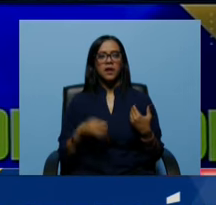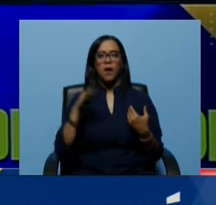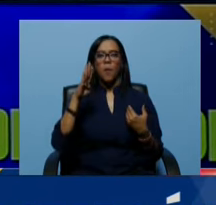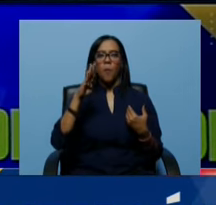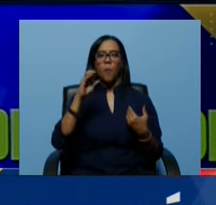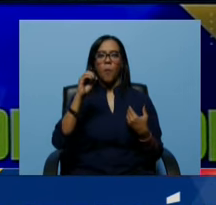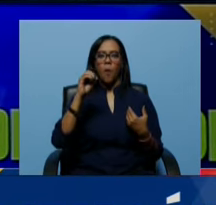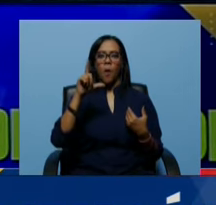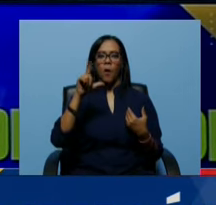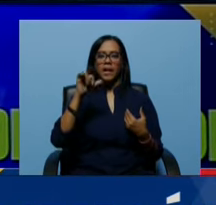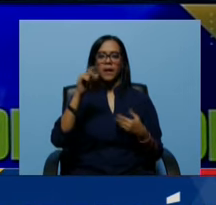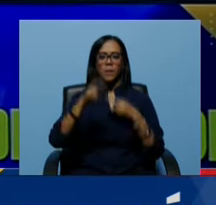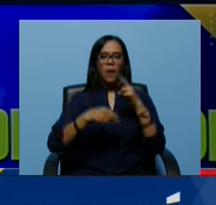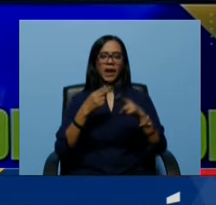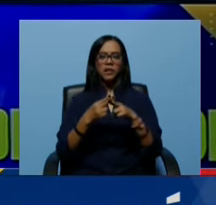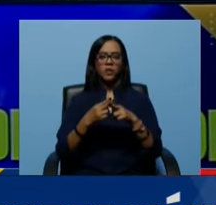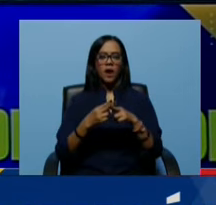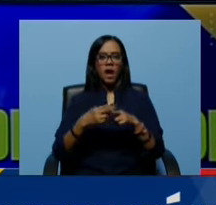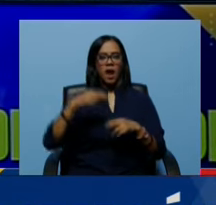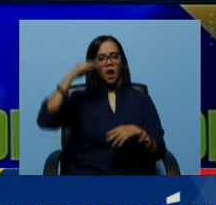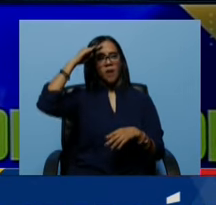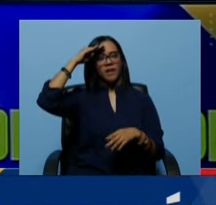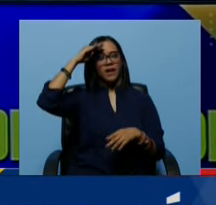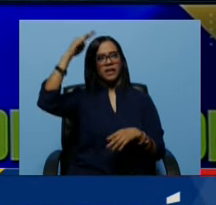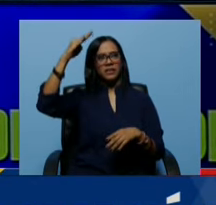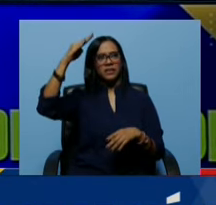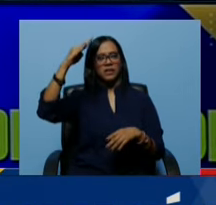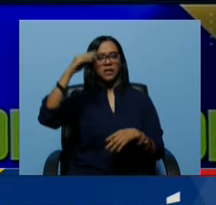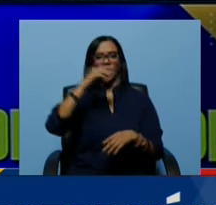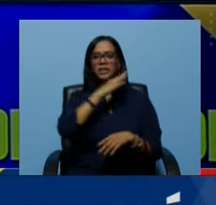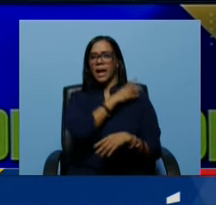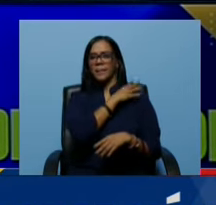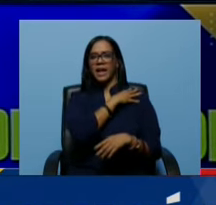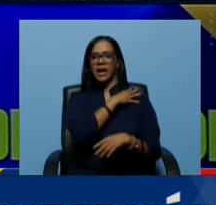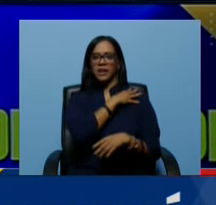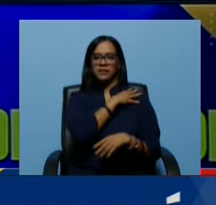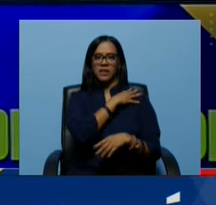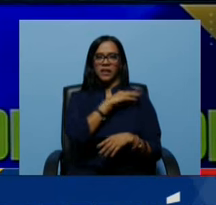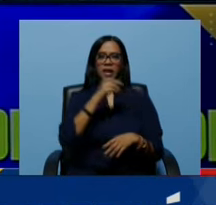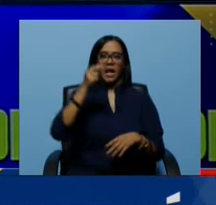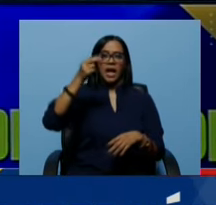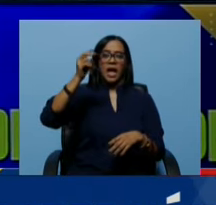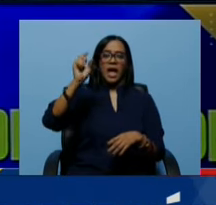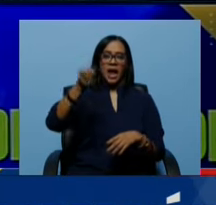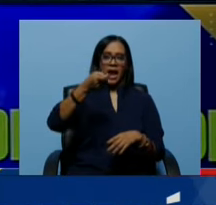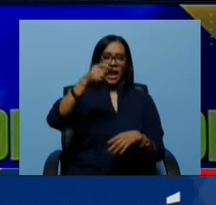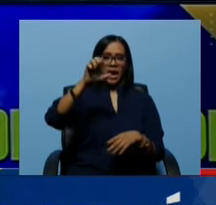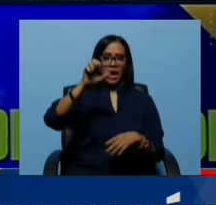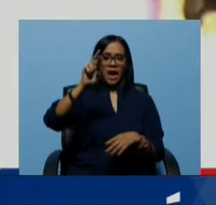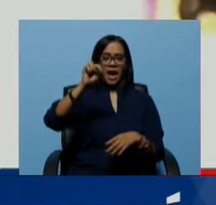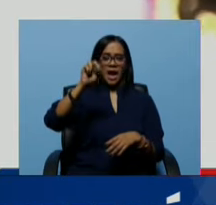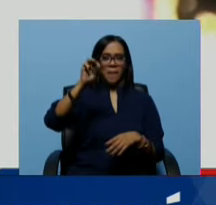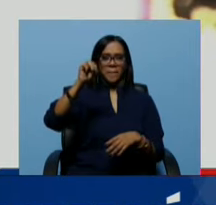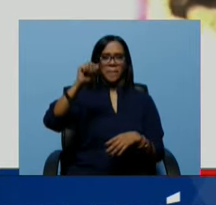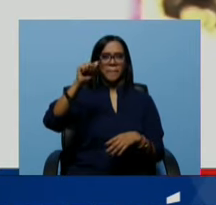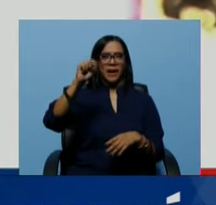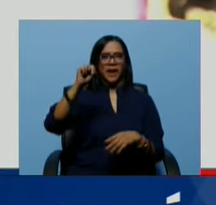Bolipuerto al oficial contraalmirante Germán Eduardo Gómez